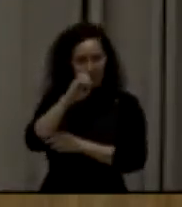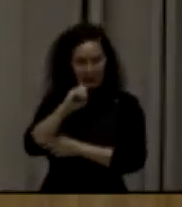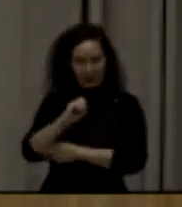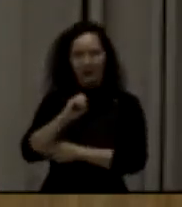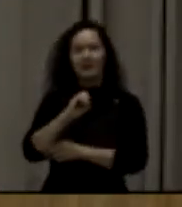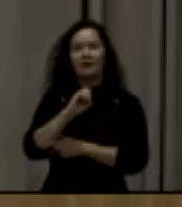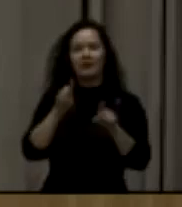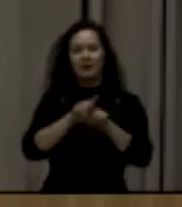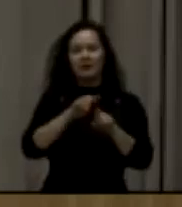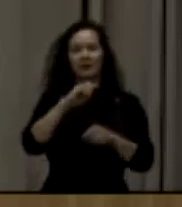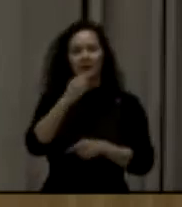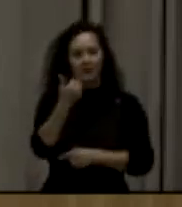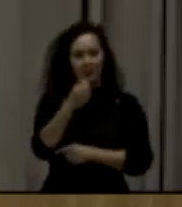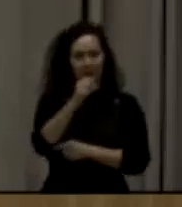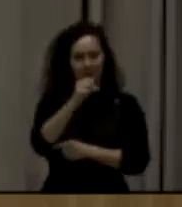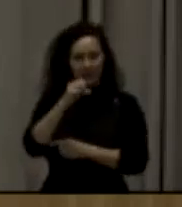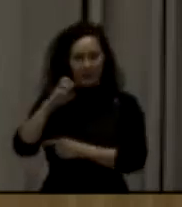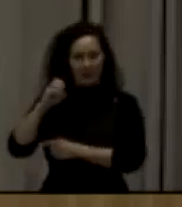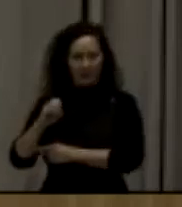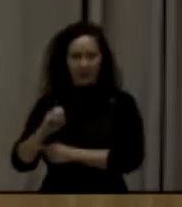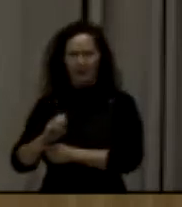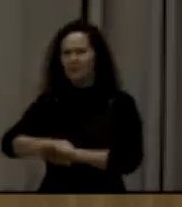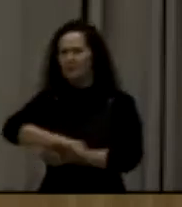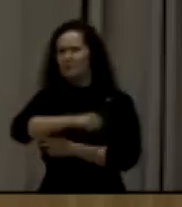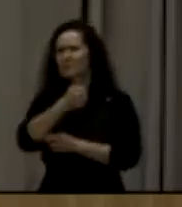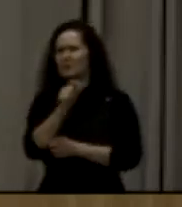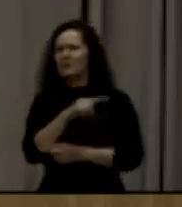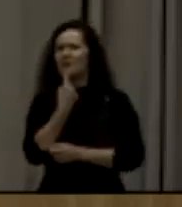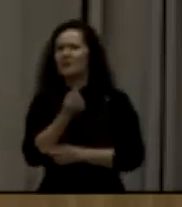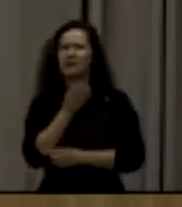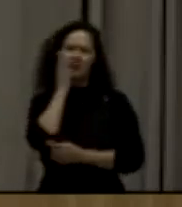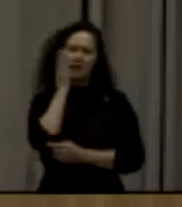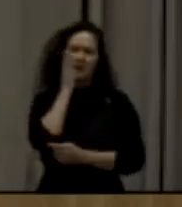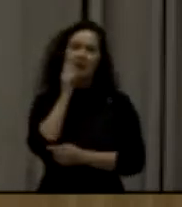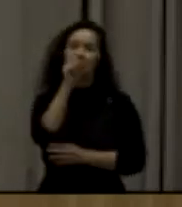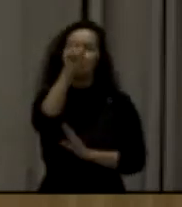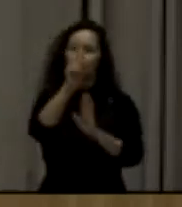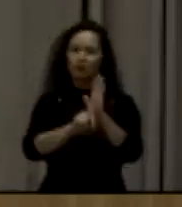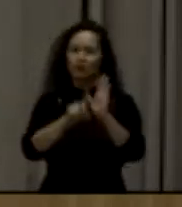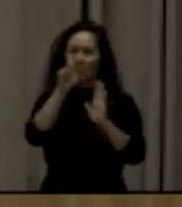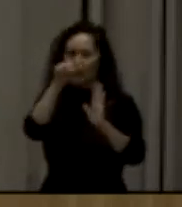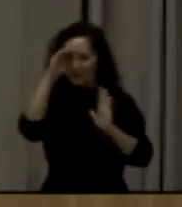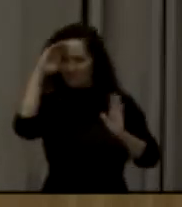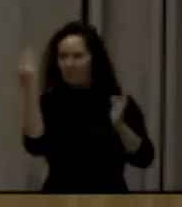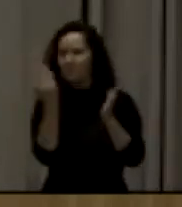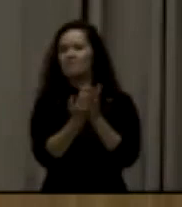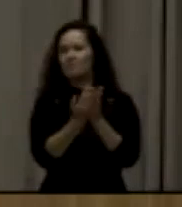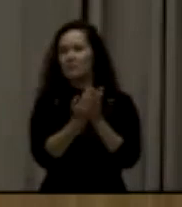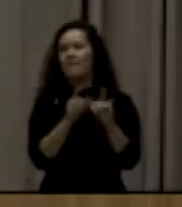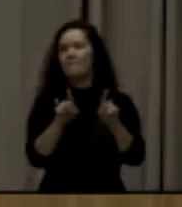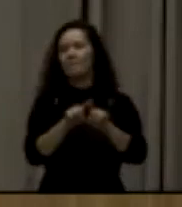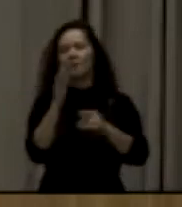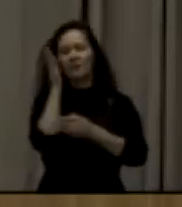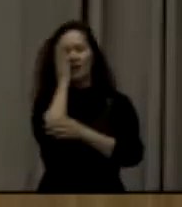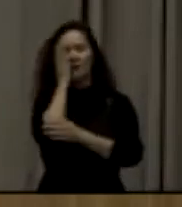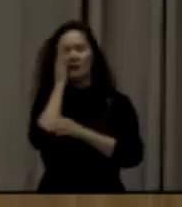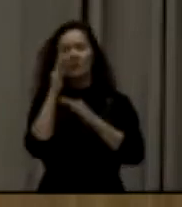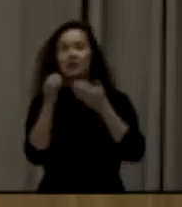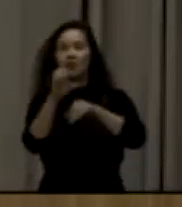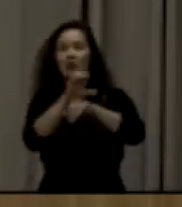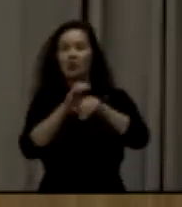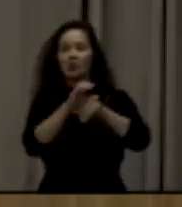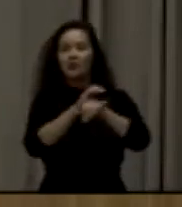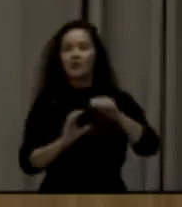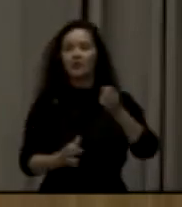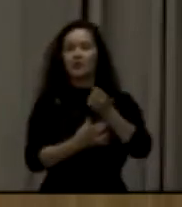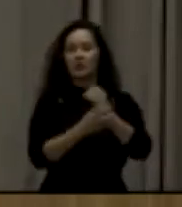Entonces primero reconocemos que es un derecho incluso lo reconocemos Por Constitución en